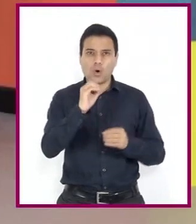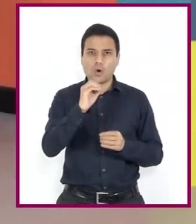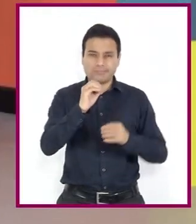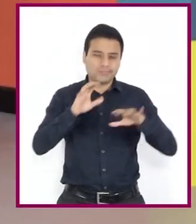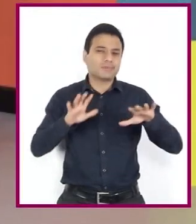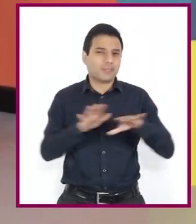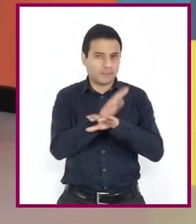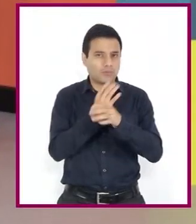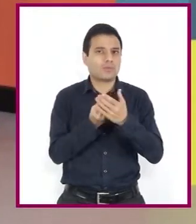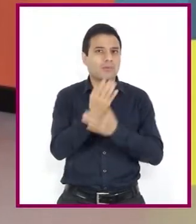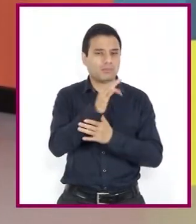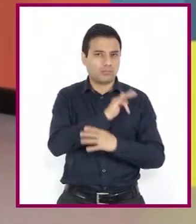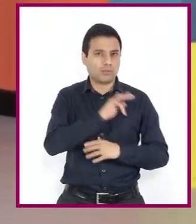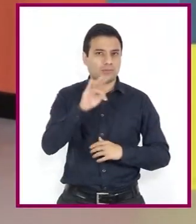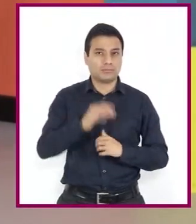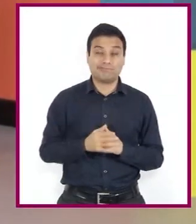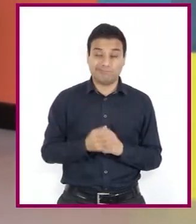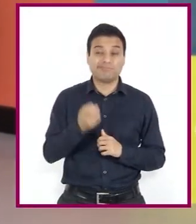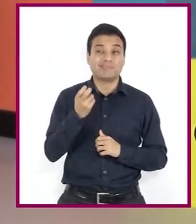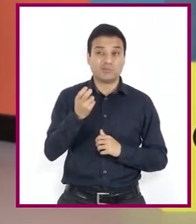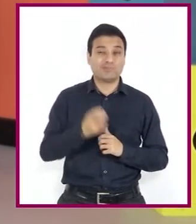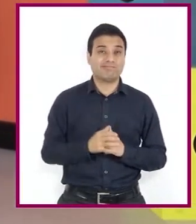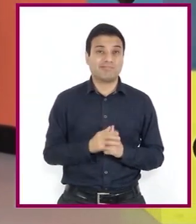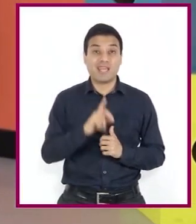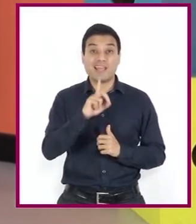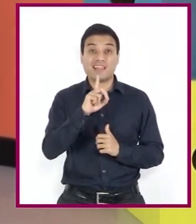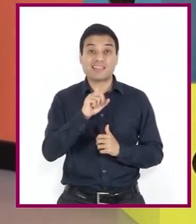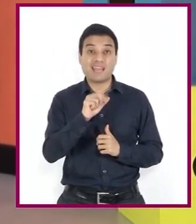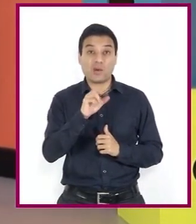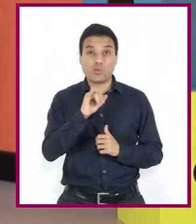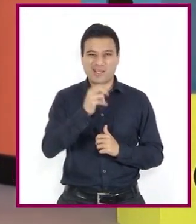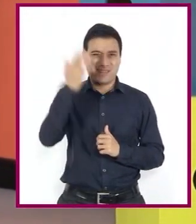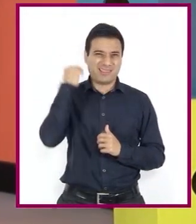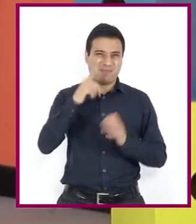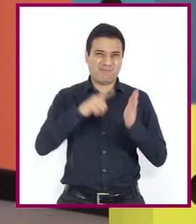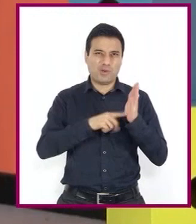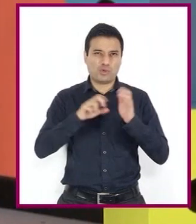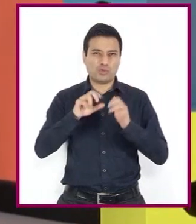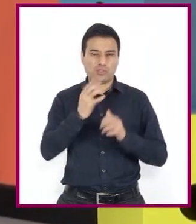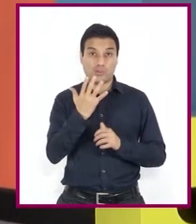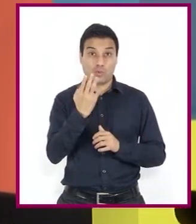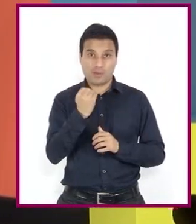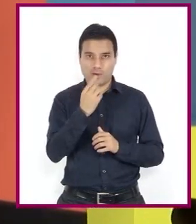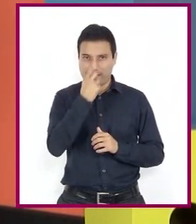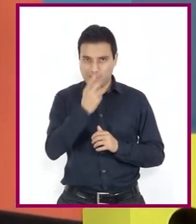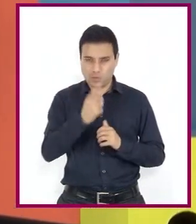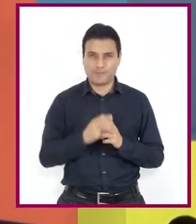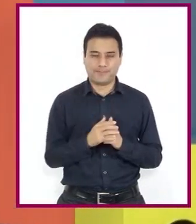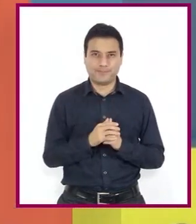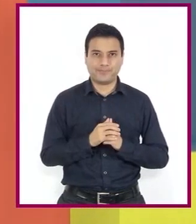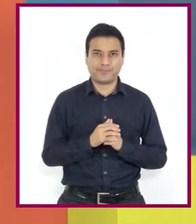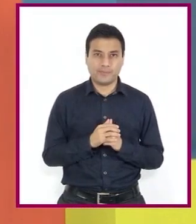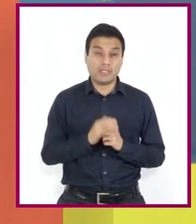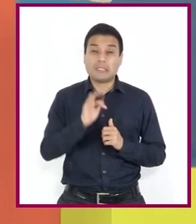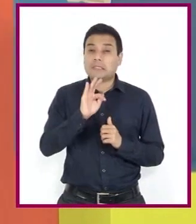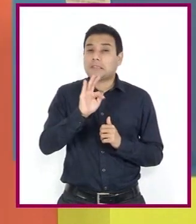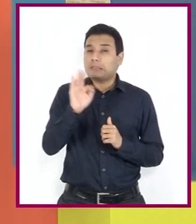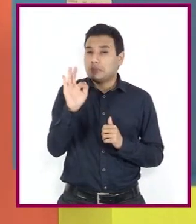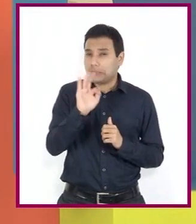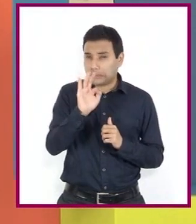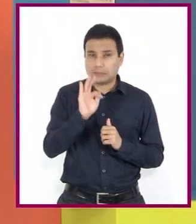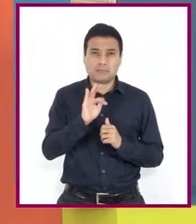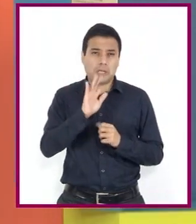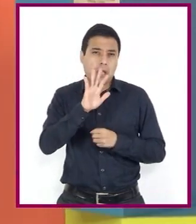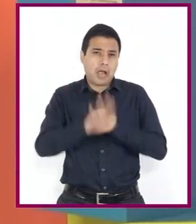reemplazarse. Cierto, Darwin en 1859 afirmó que es probable que todos